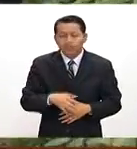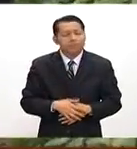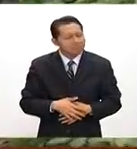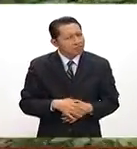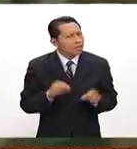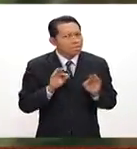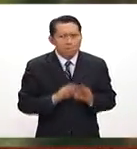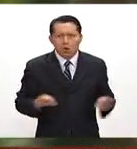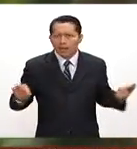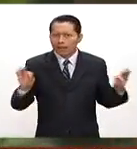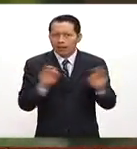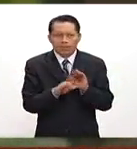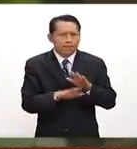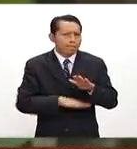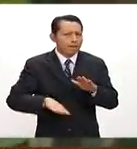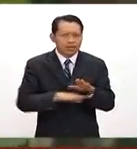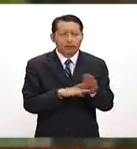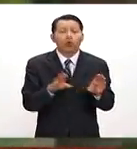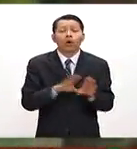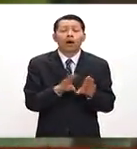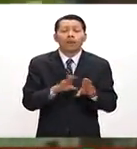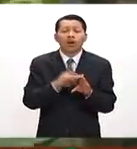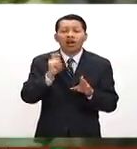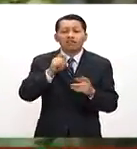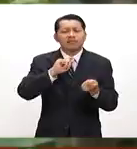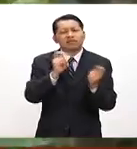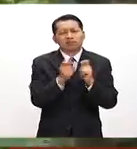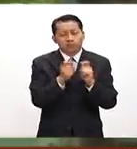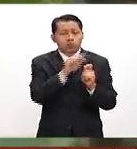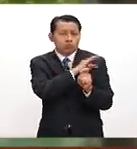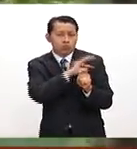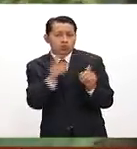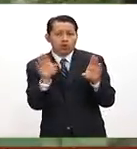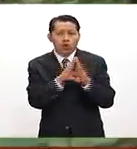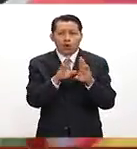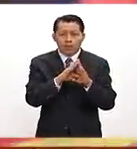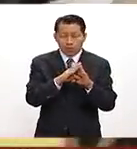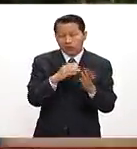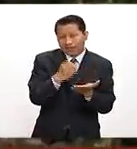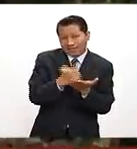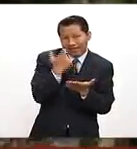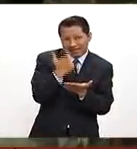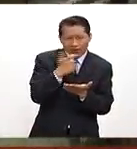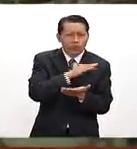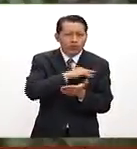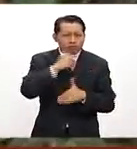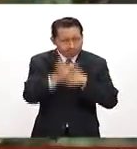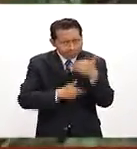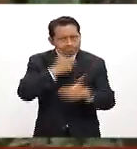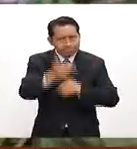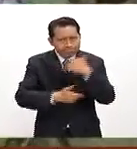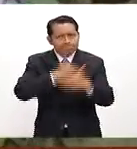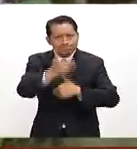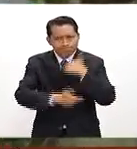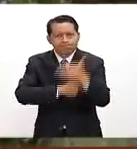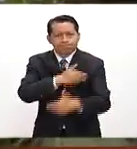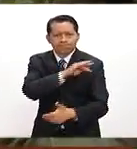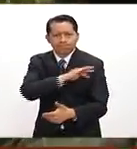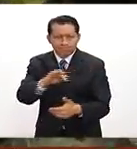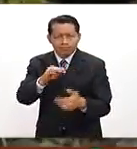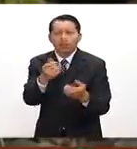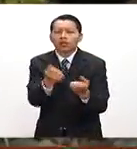El emprendedurismo es transformador, es lo que hace que las economías avancen, que se pueda dar la movilidad